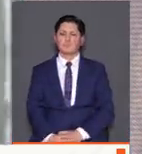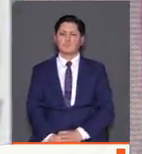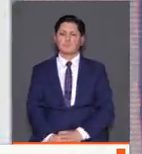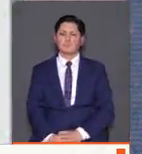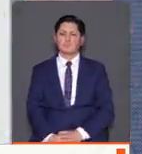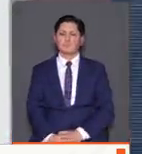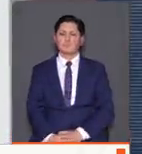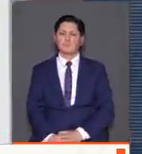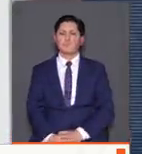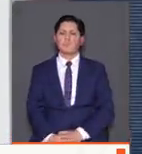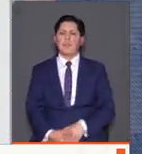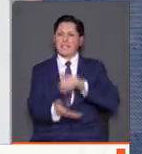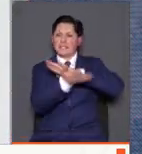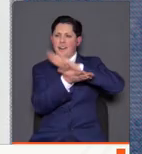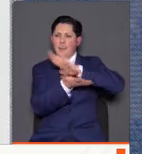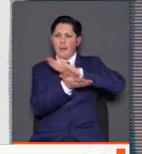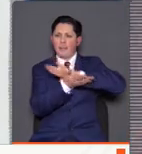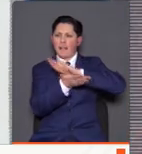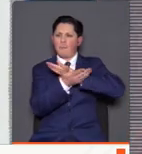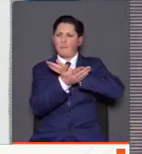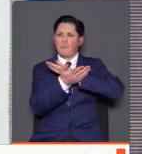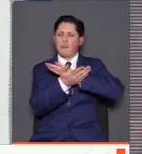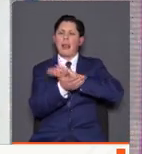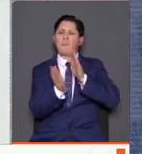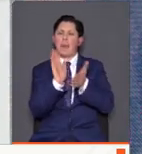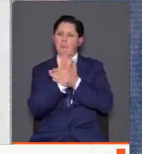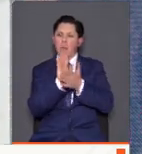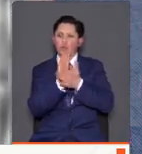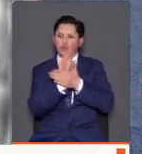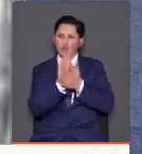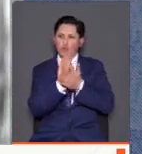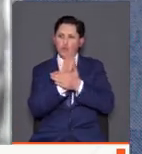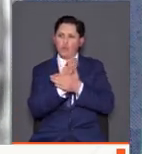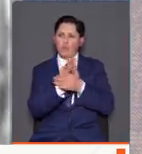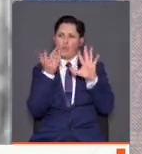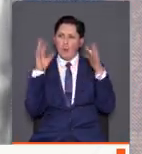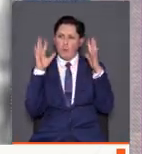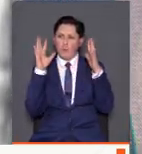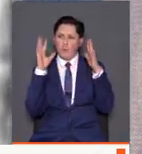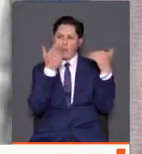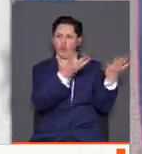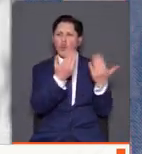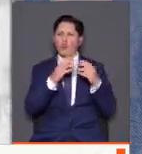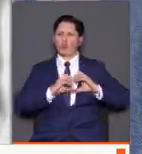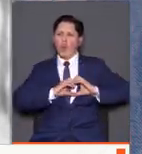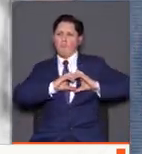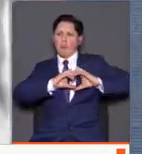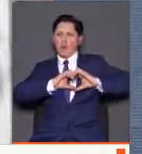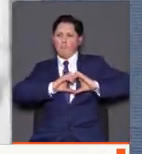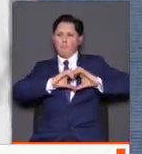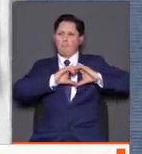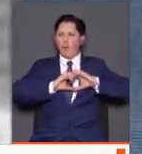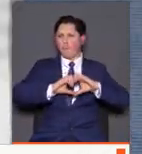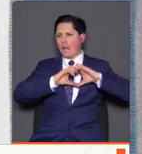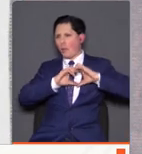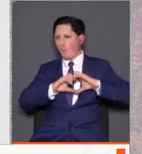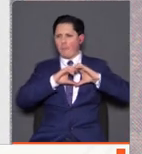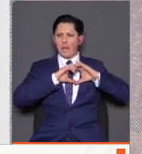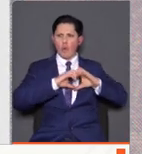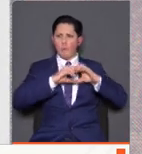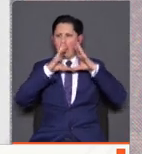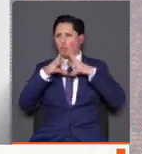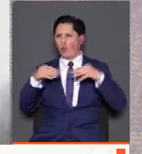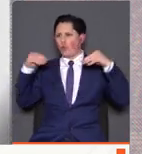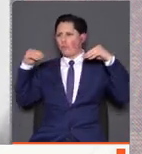Reciben el aplauso del público presente porque ellos son los agraciados de esta semana. Corazón de melón, melón, melón,